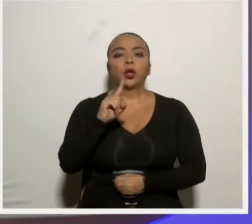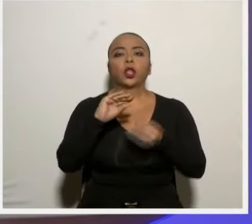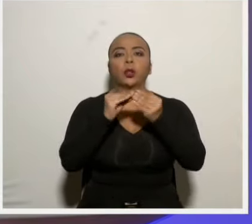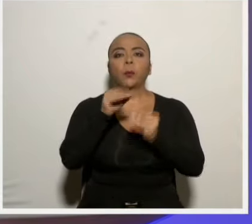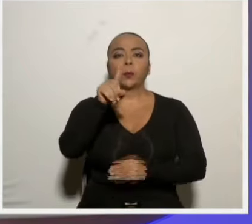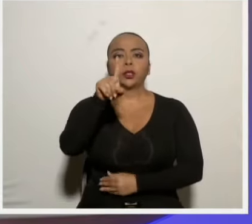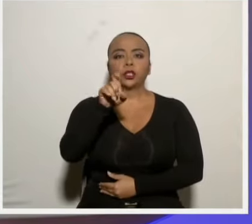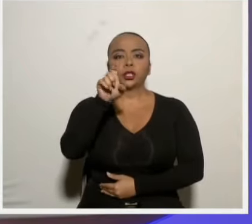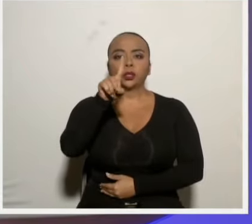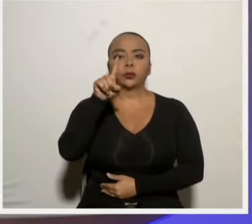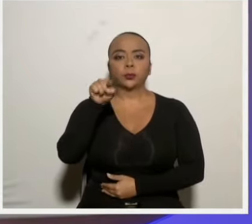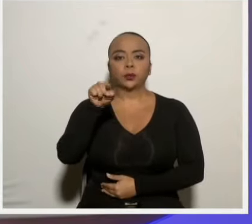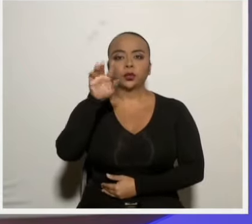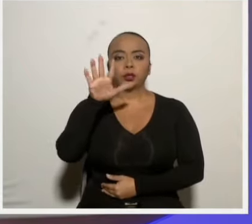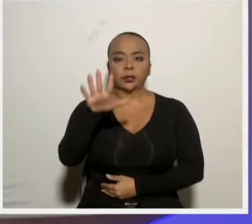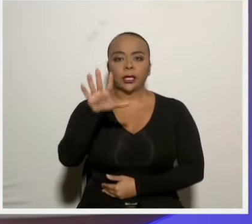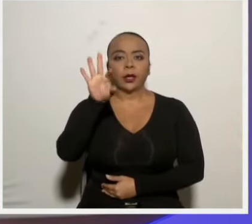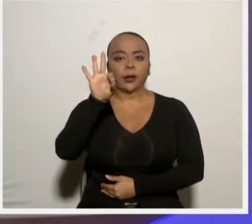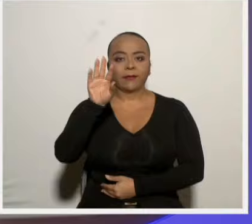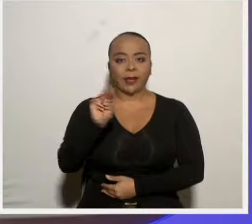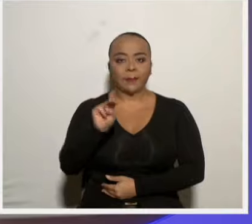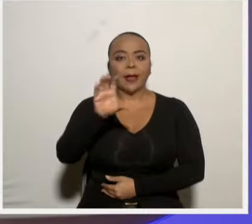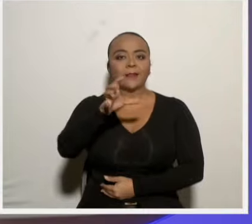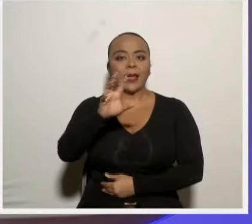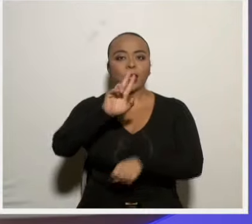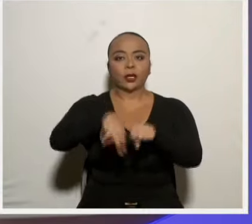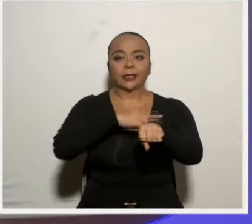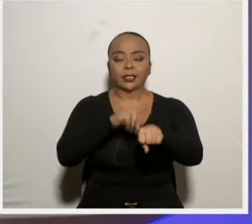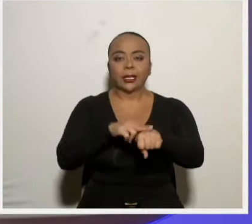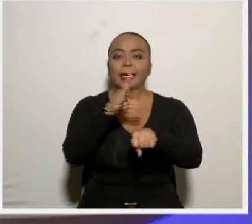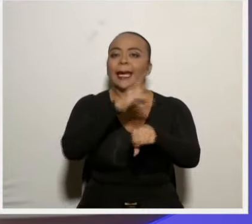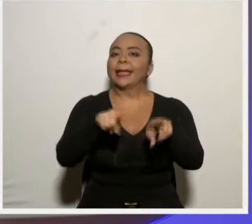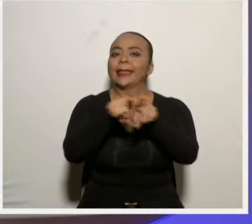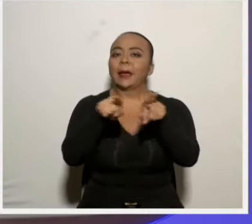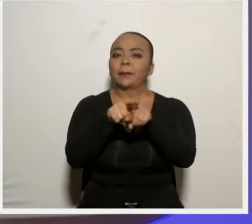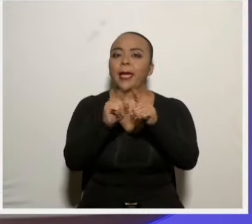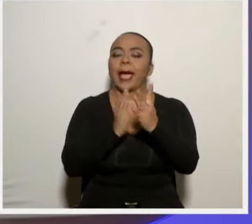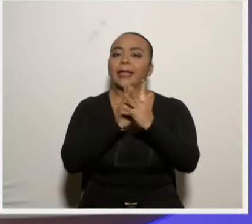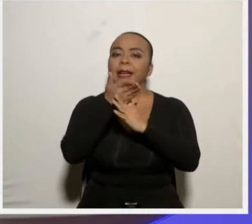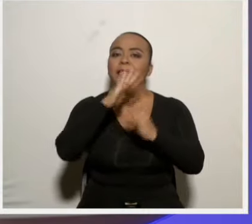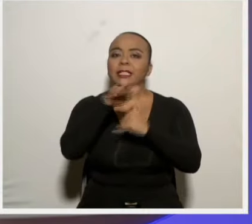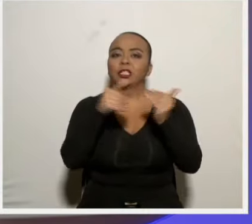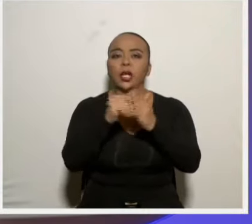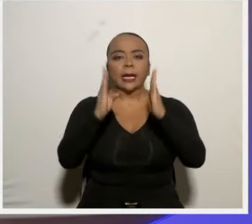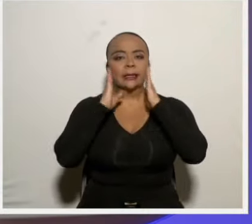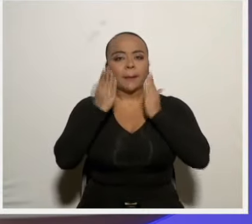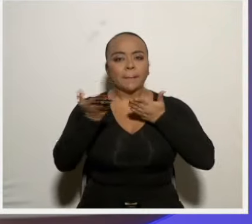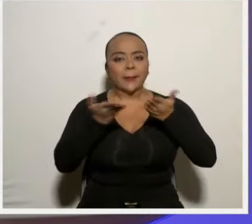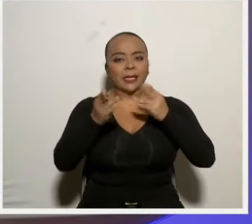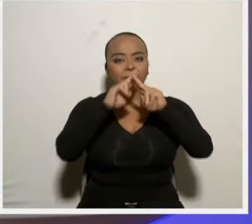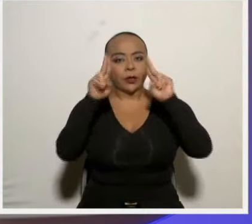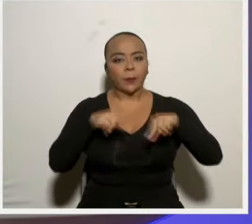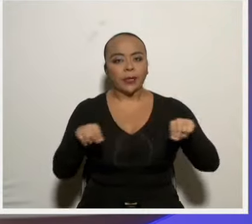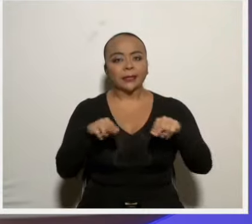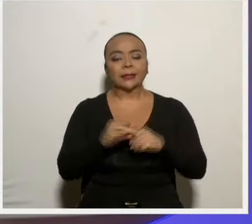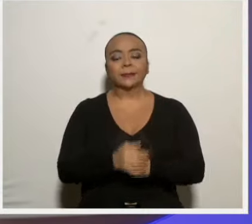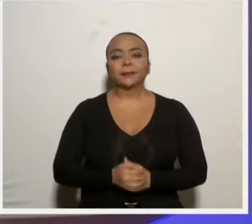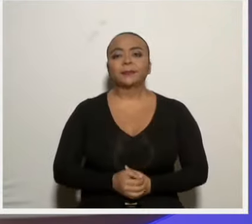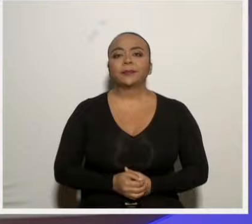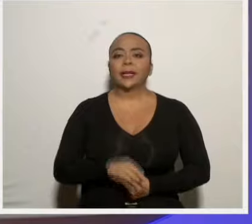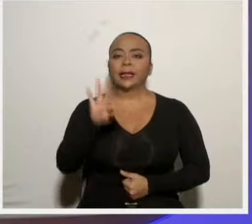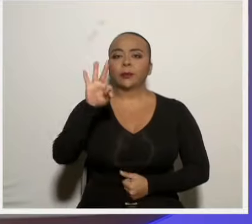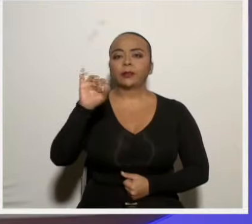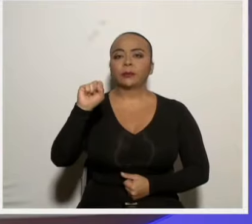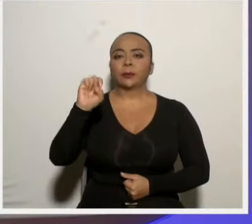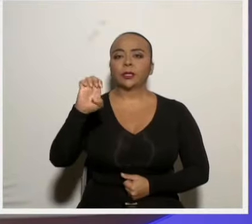frecuencia 101.5 FM Radio Nacional y también a través de todas las plataformas sociales del Tribunal